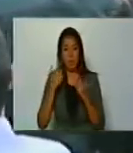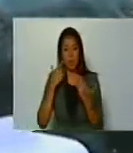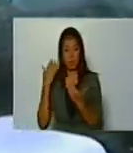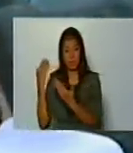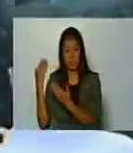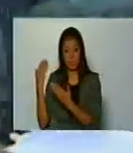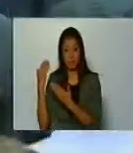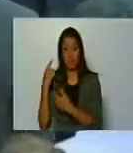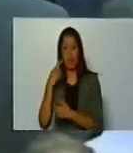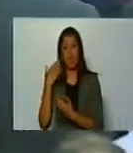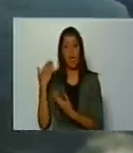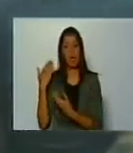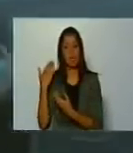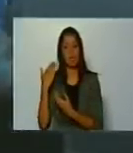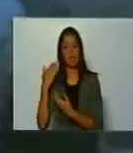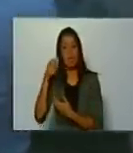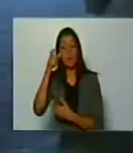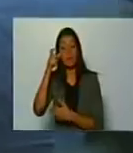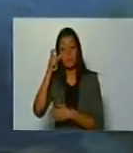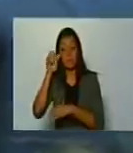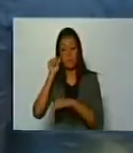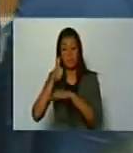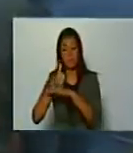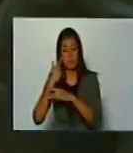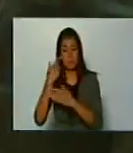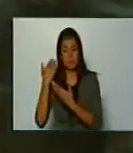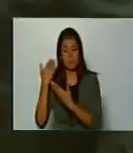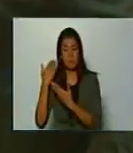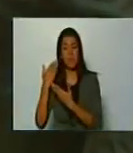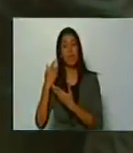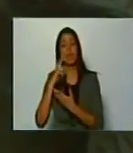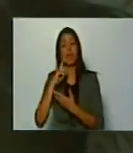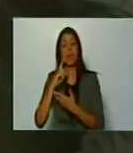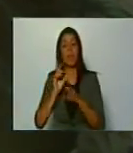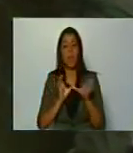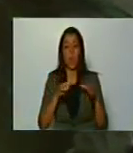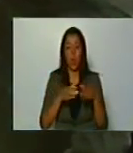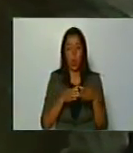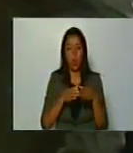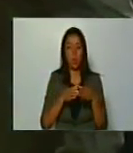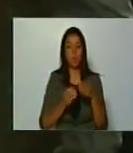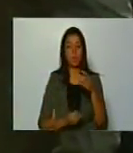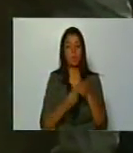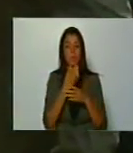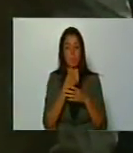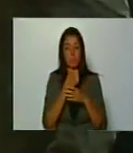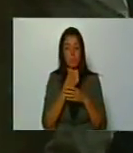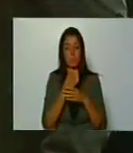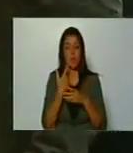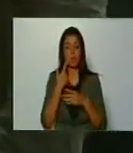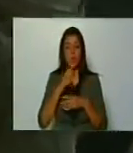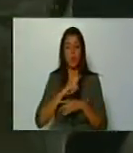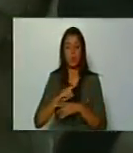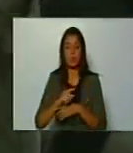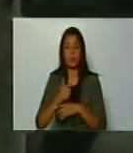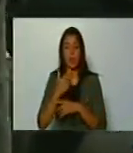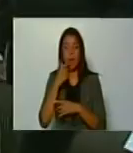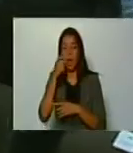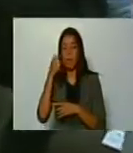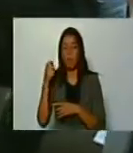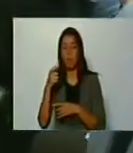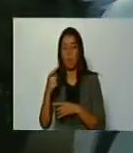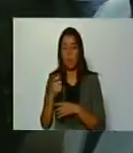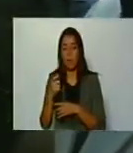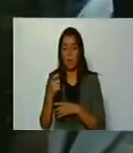fue, por supuesto, conformada esta comisión para que hiciera pues el uso de ir a buscar, por supuesto, de